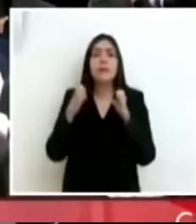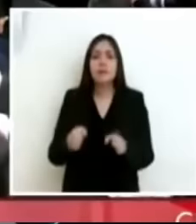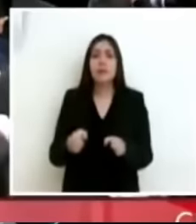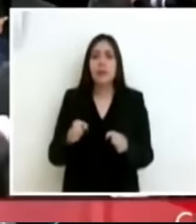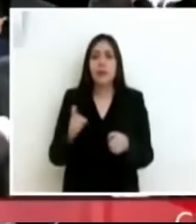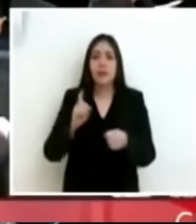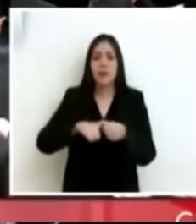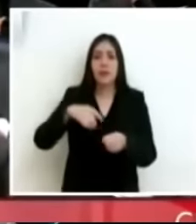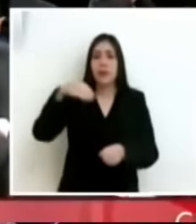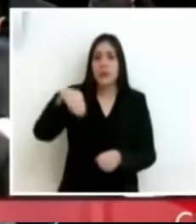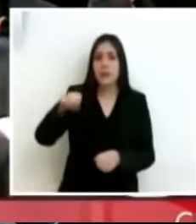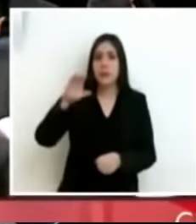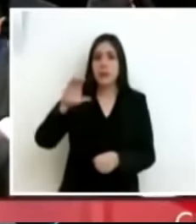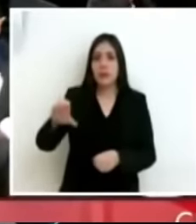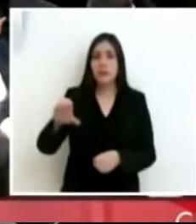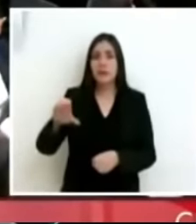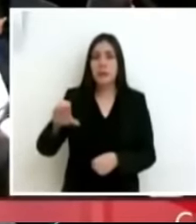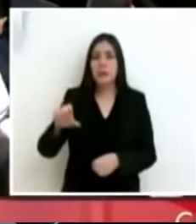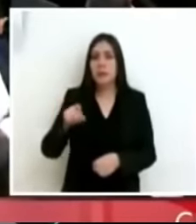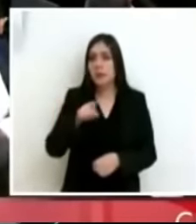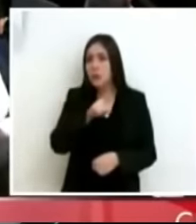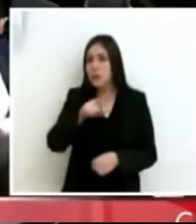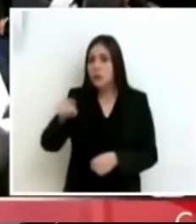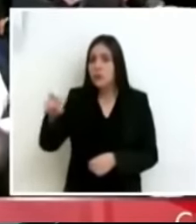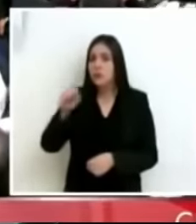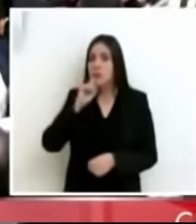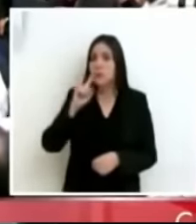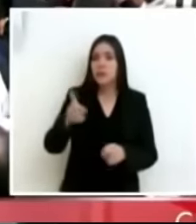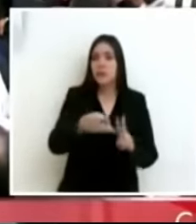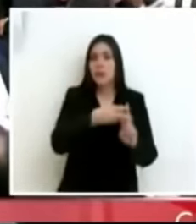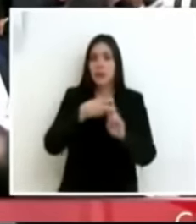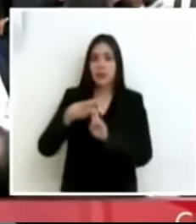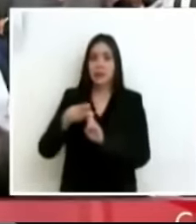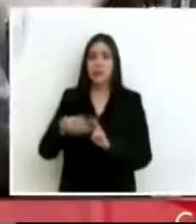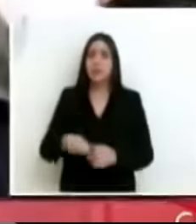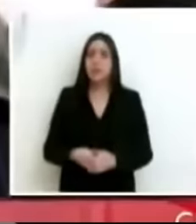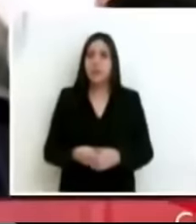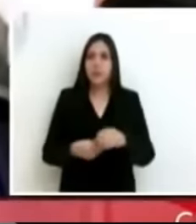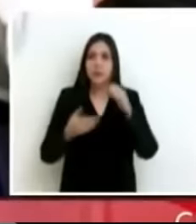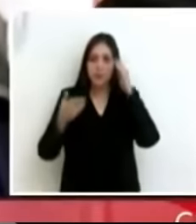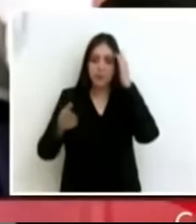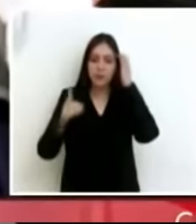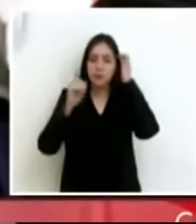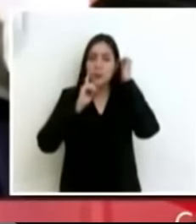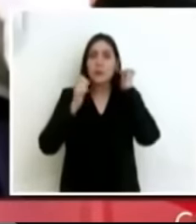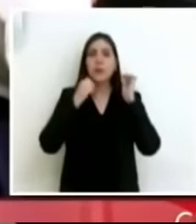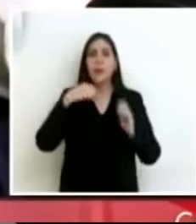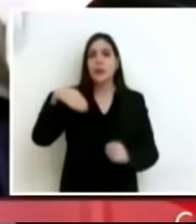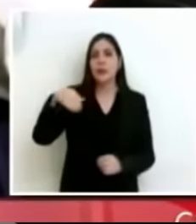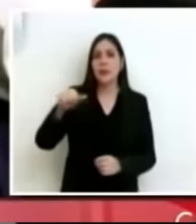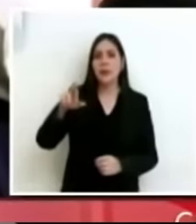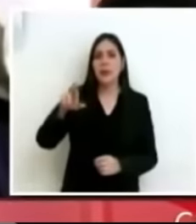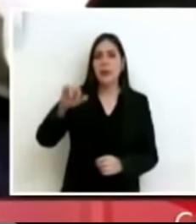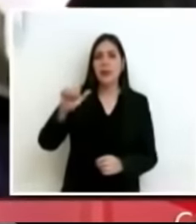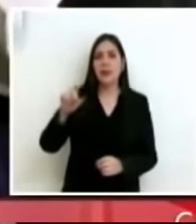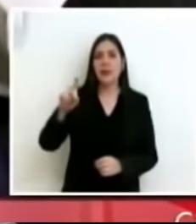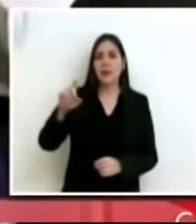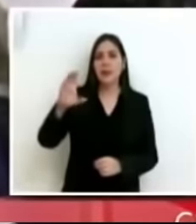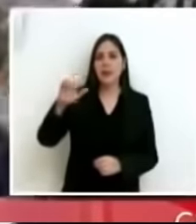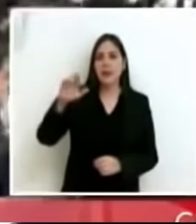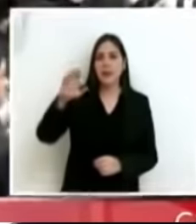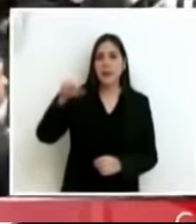palabra es correcto. María Lili del Carmen Telles García está en el uso de la palabra.